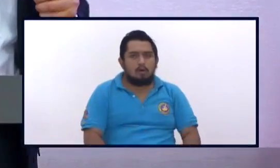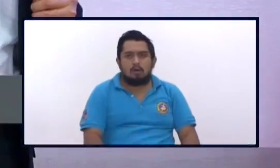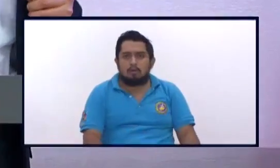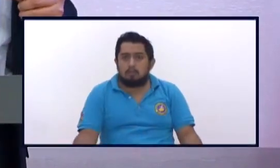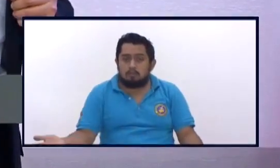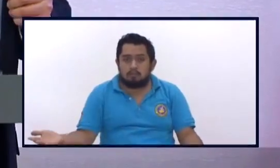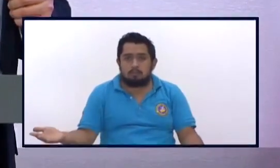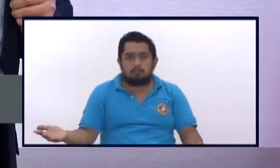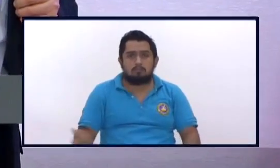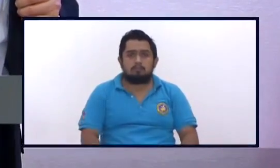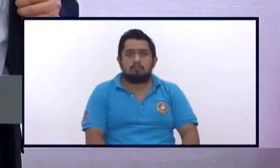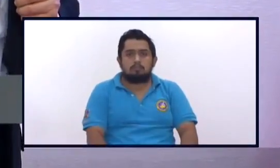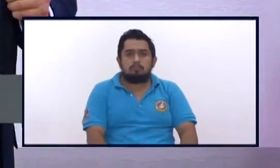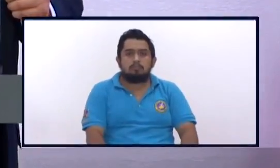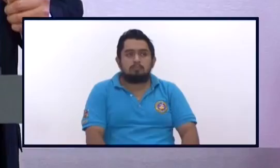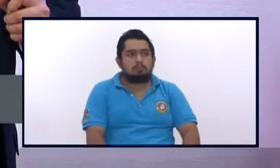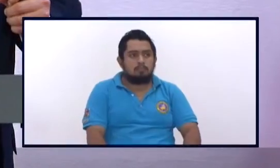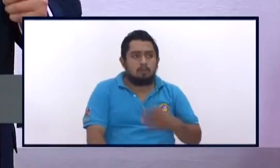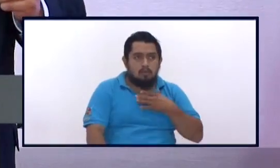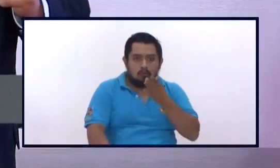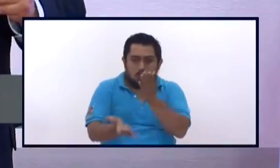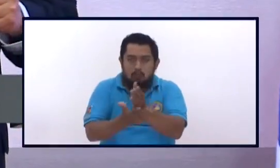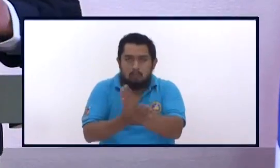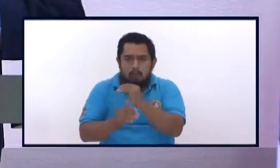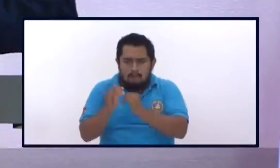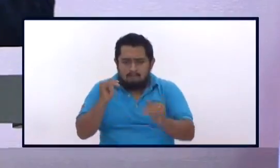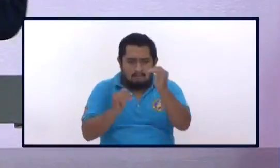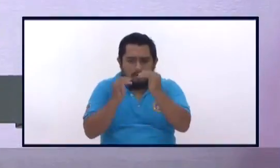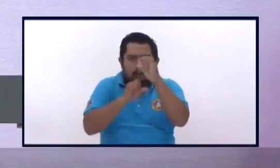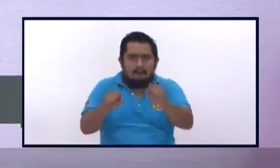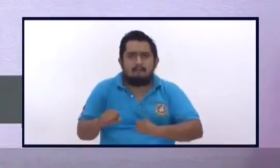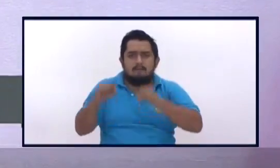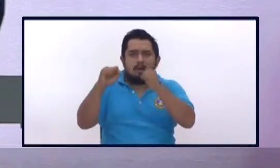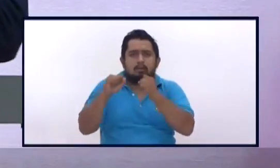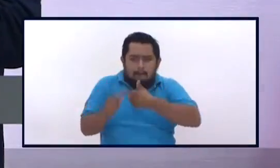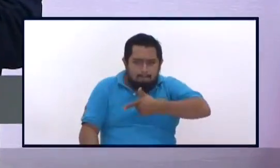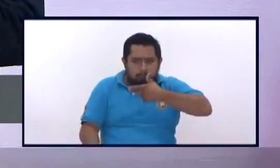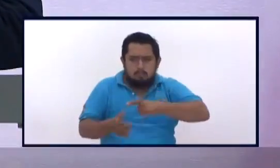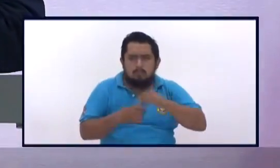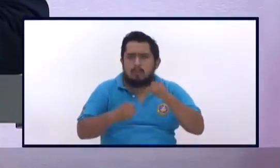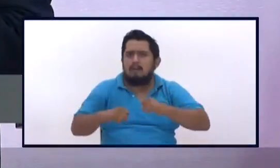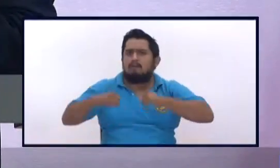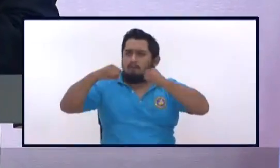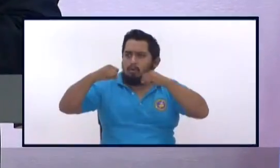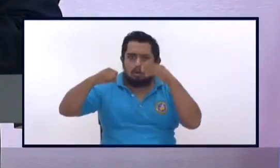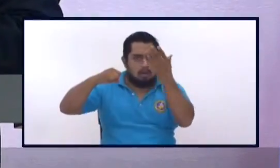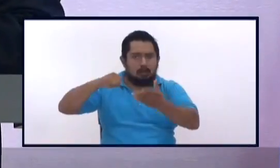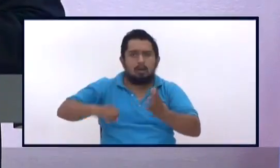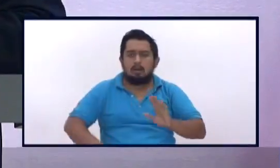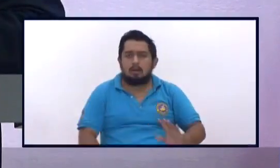vive en los territorios y llegaron a tal grado que tienen poder y tienen entre muchos cargos públicos